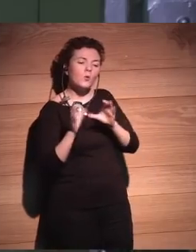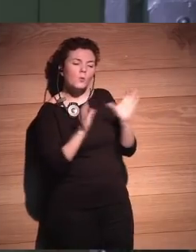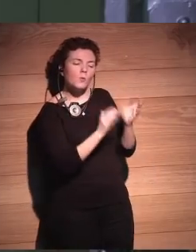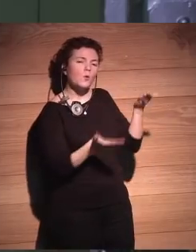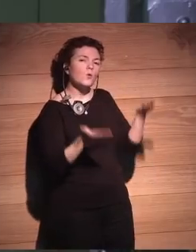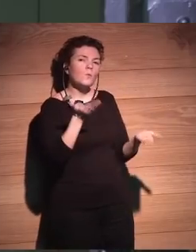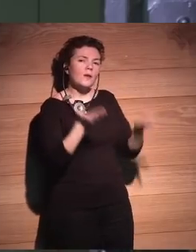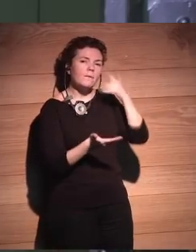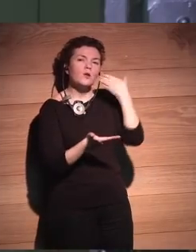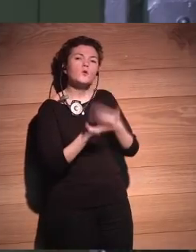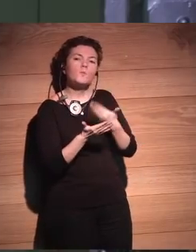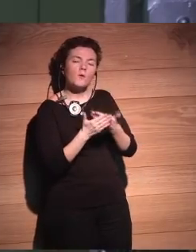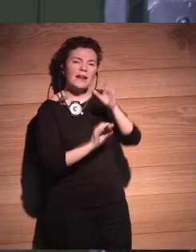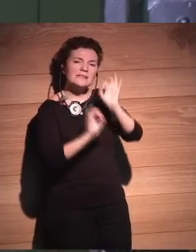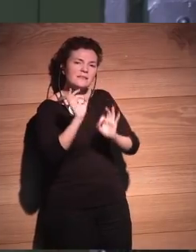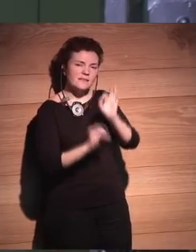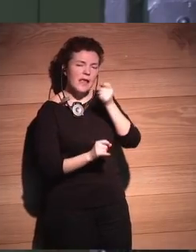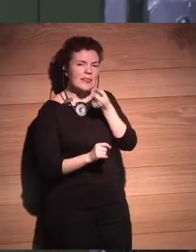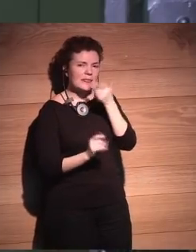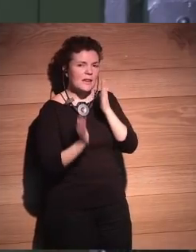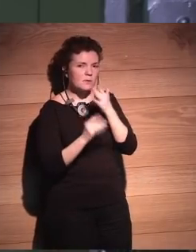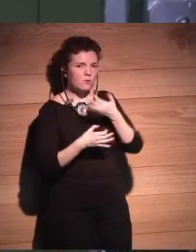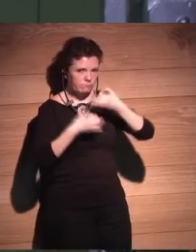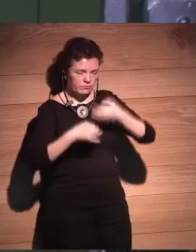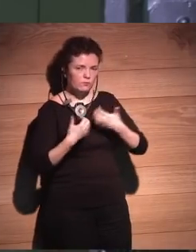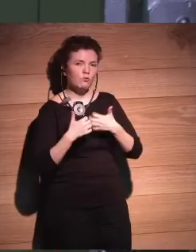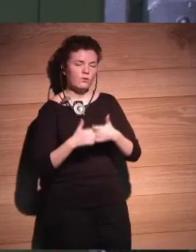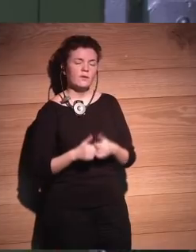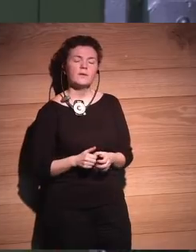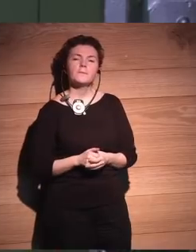manera en la que podemos comprobar estadísticamente que este tratamiento funciona, ¿de acuerdo?